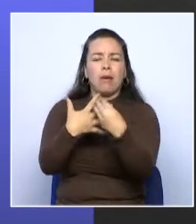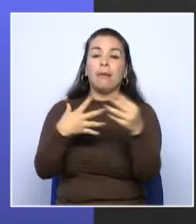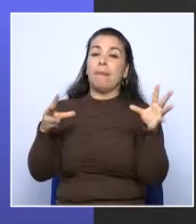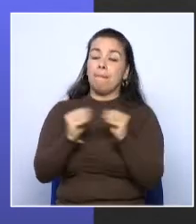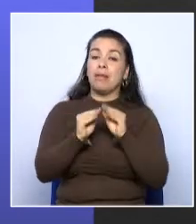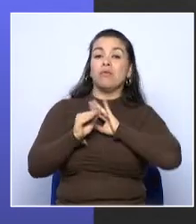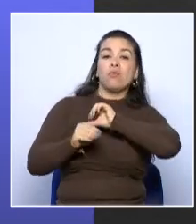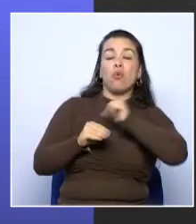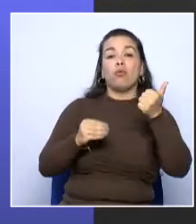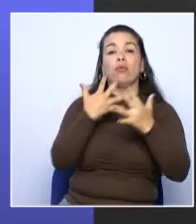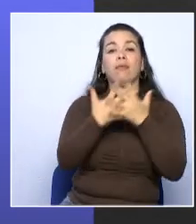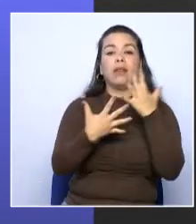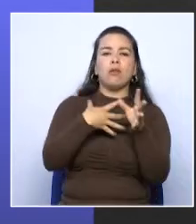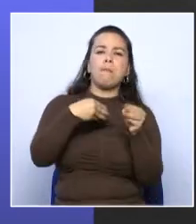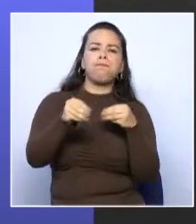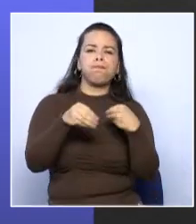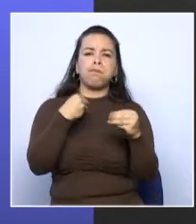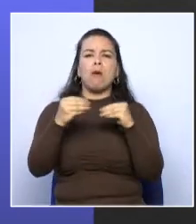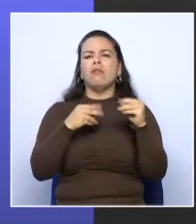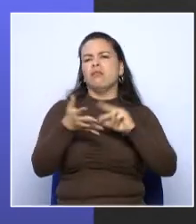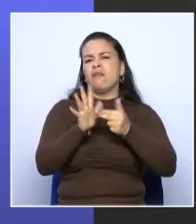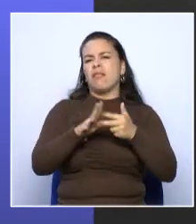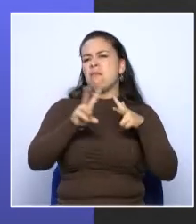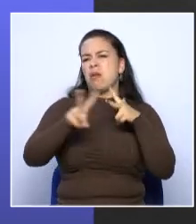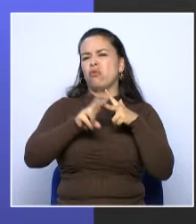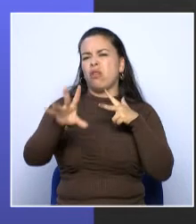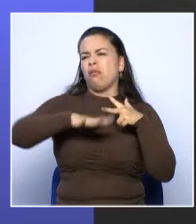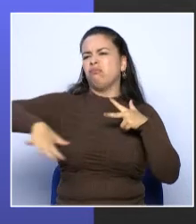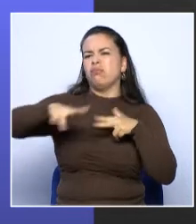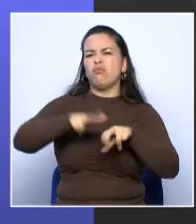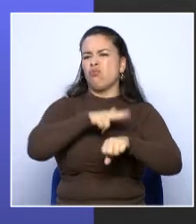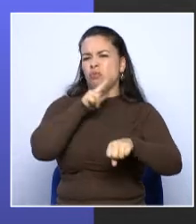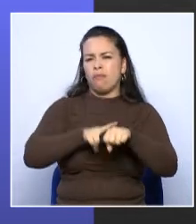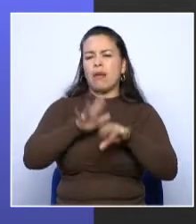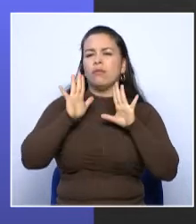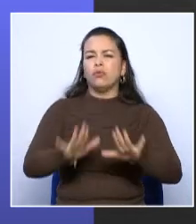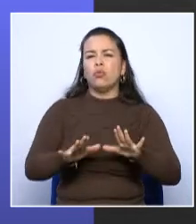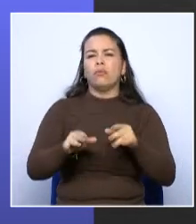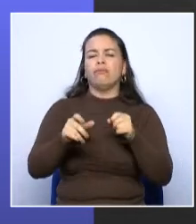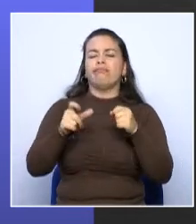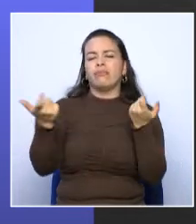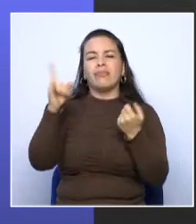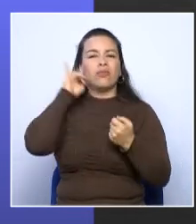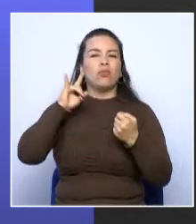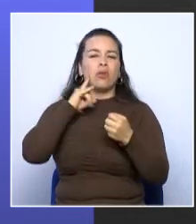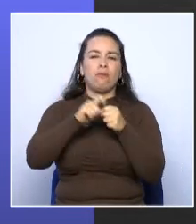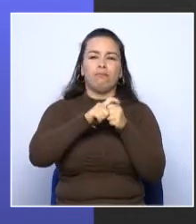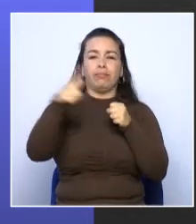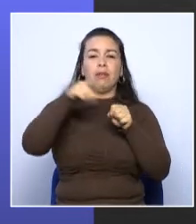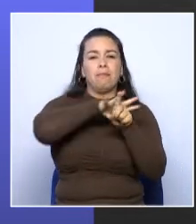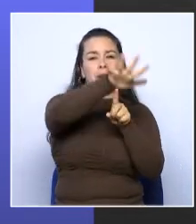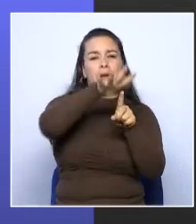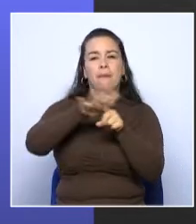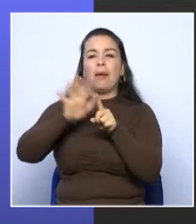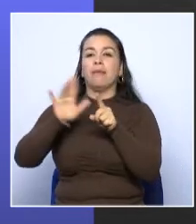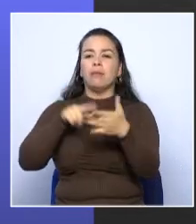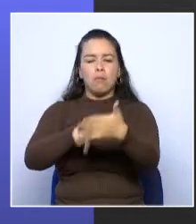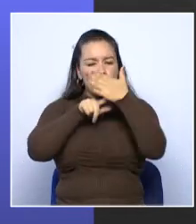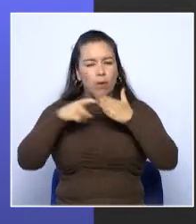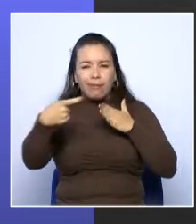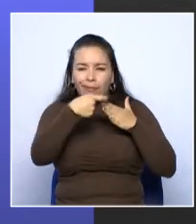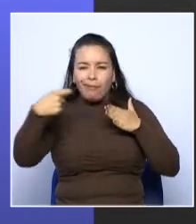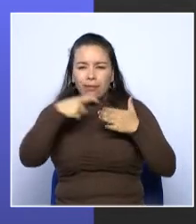¿sí? Que es como la velocidad estándar, ¿sí? A la cual se distribuye el sonido, y entonces después eso nos da los grises que